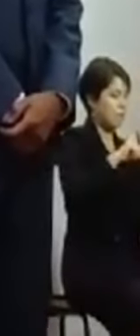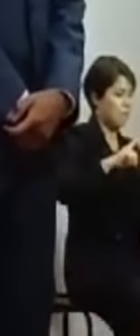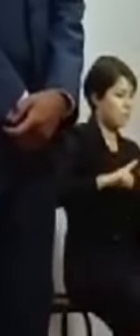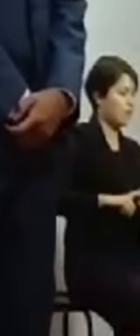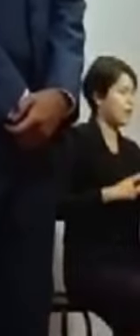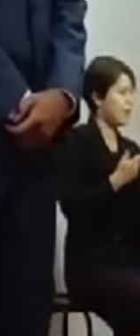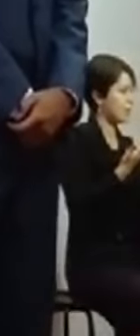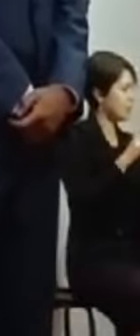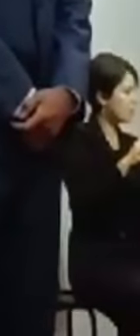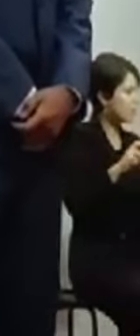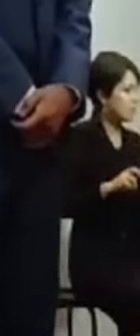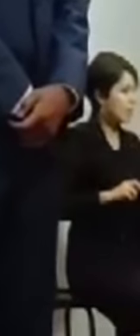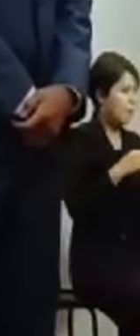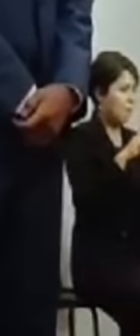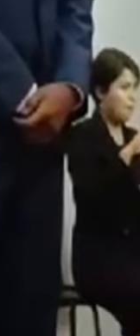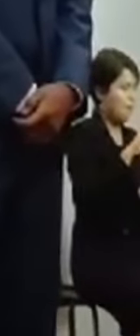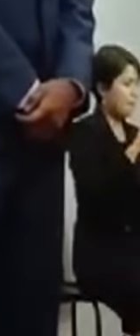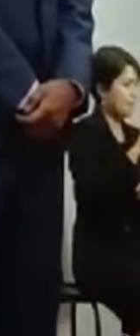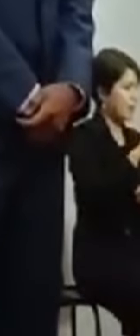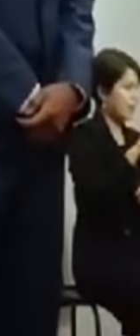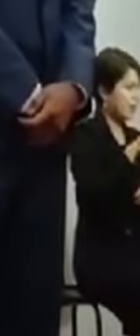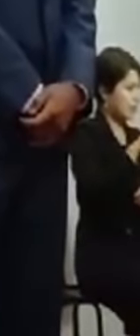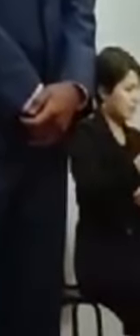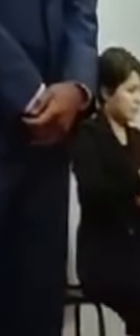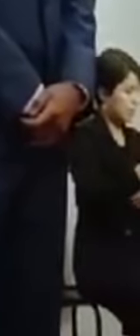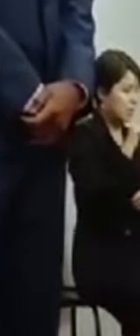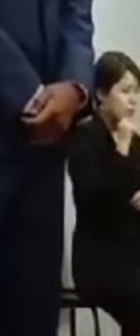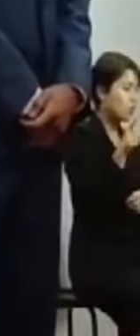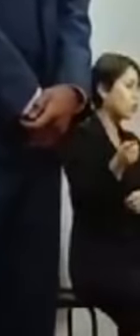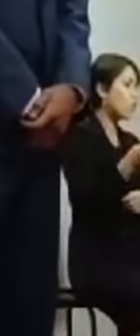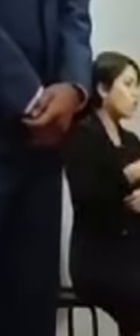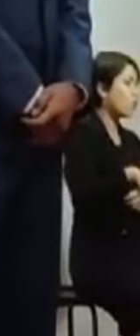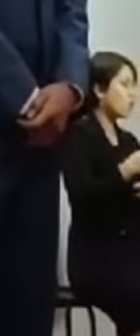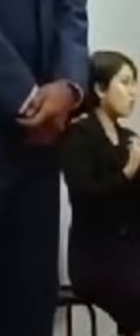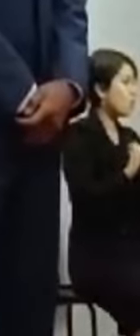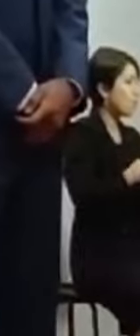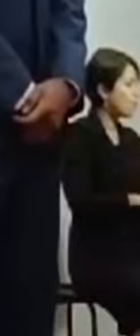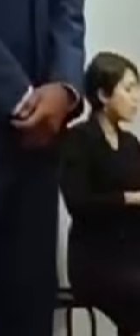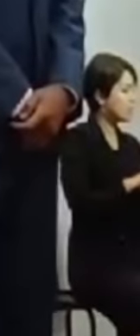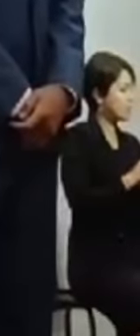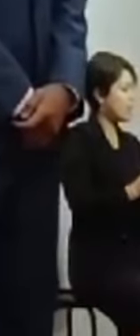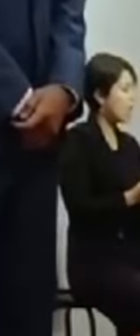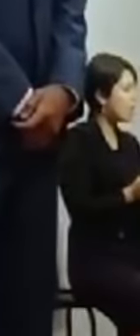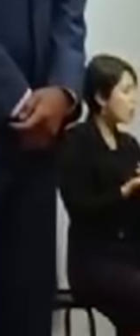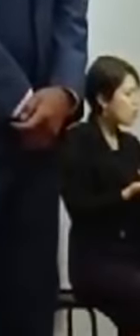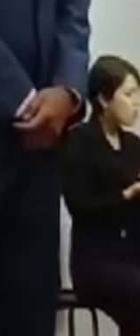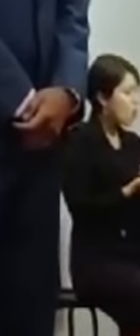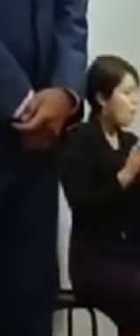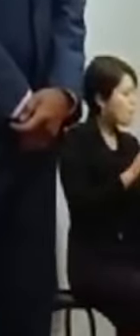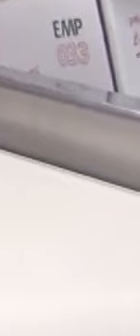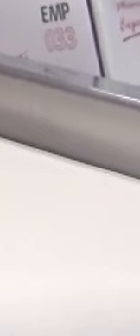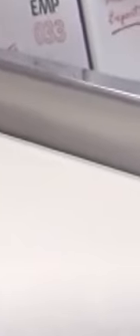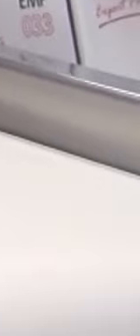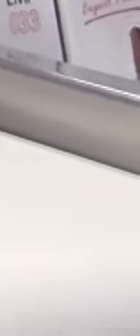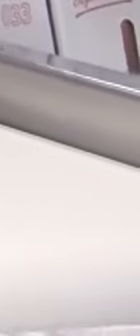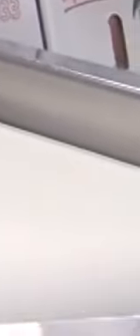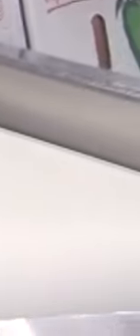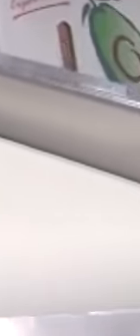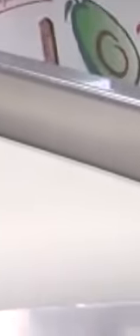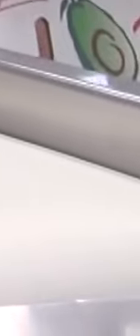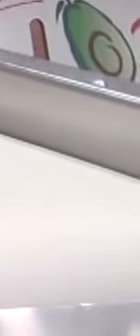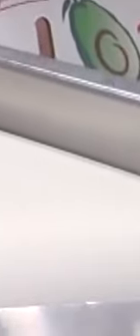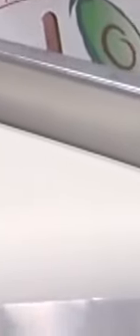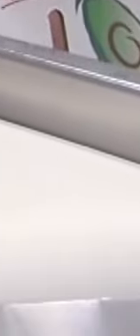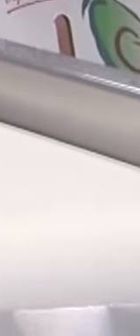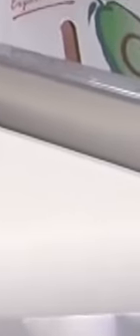eh berris estamos empezando digamos por lo más fuerte la certificación